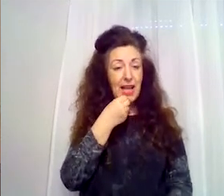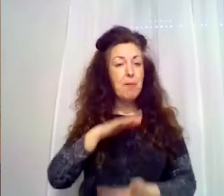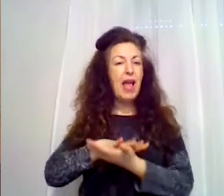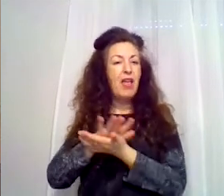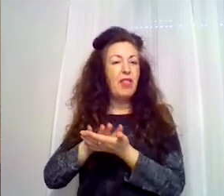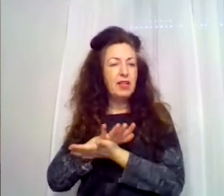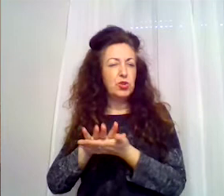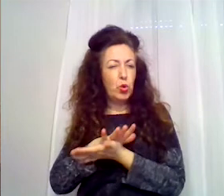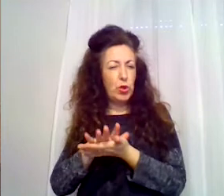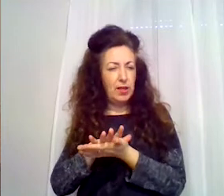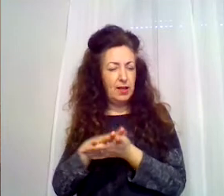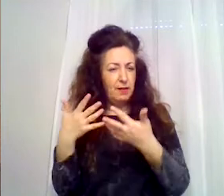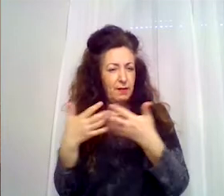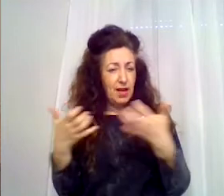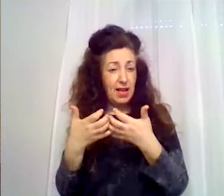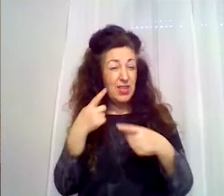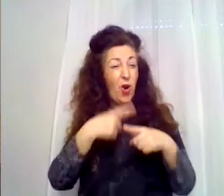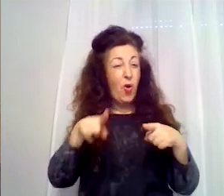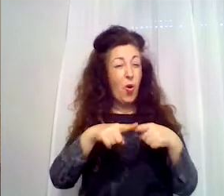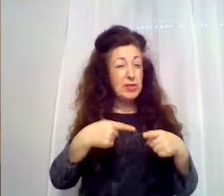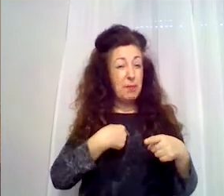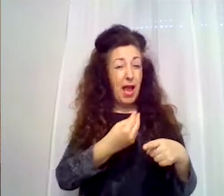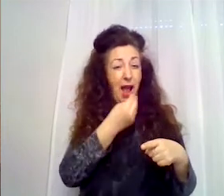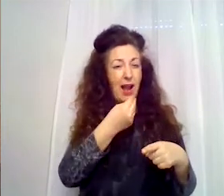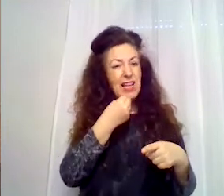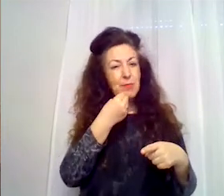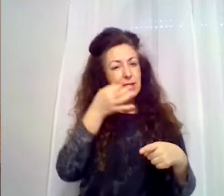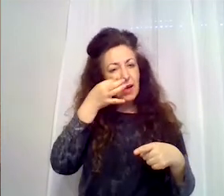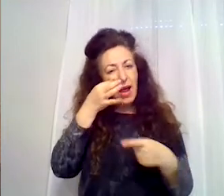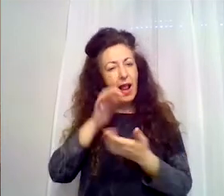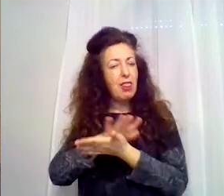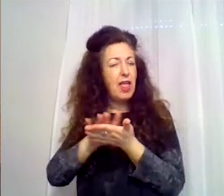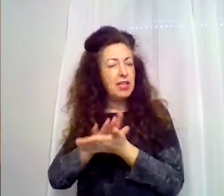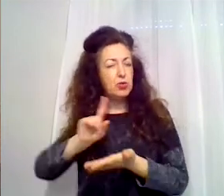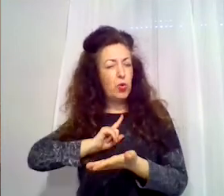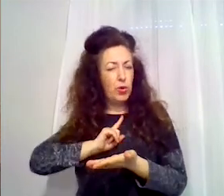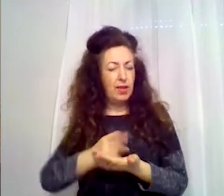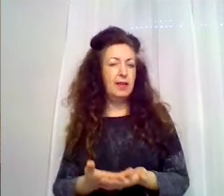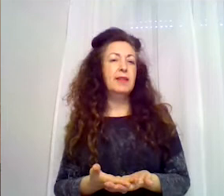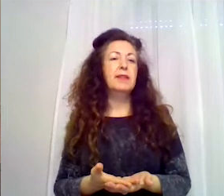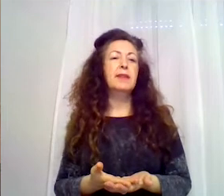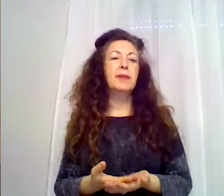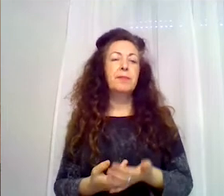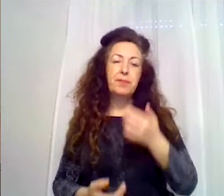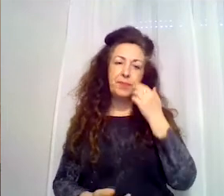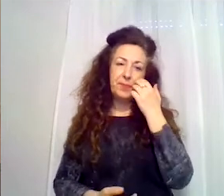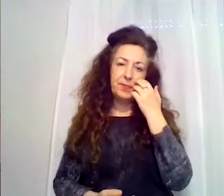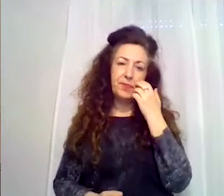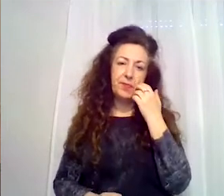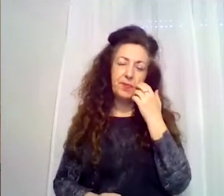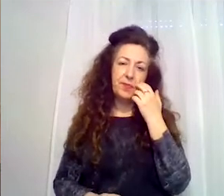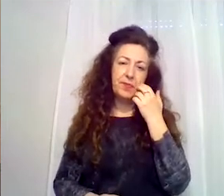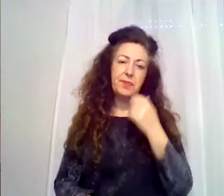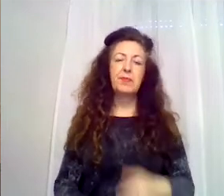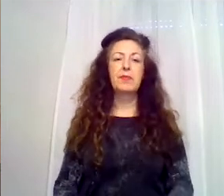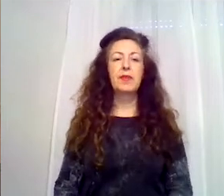el famoso retrato, como ya se nos ha contado, restaurado, que puede ser o no Marlowe, pero en fin, que nos gusta